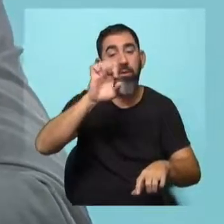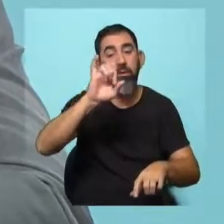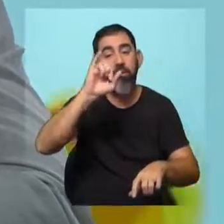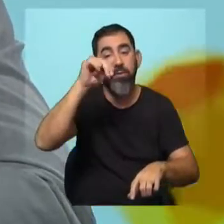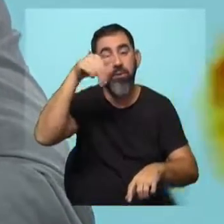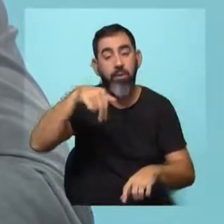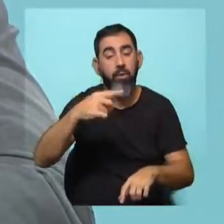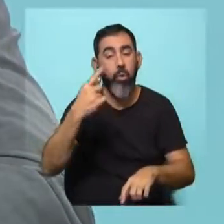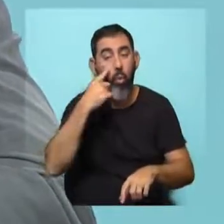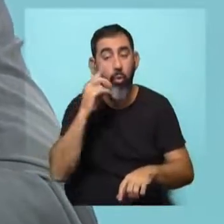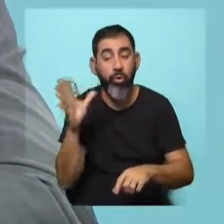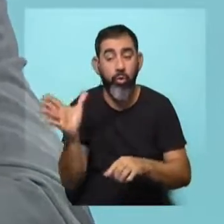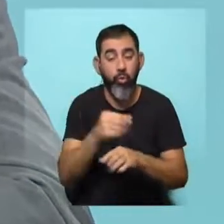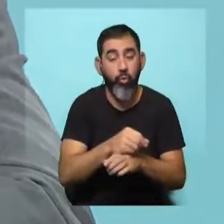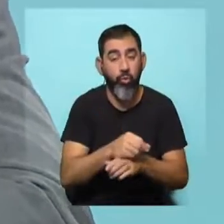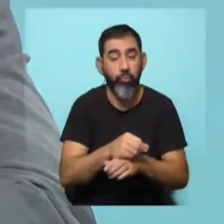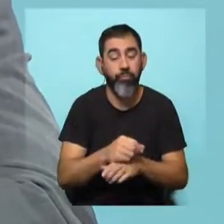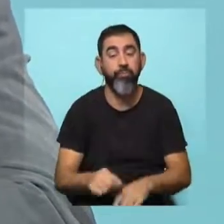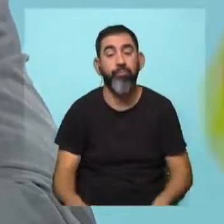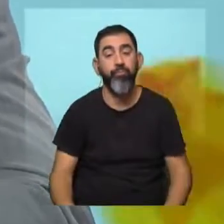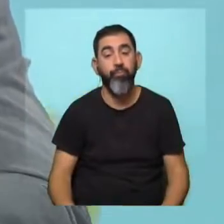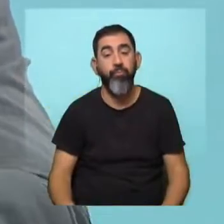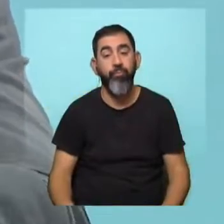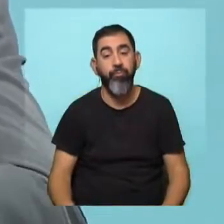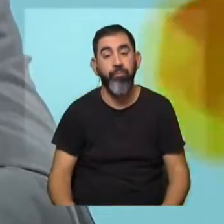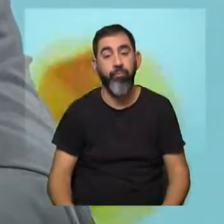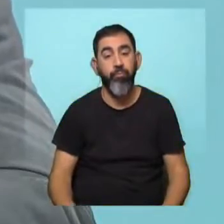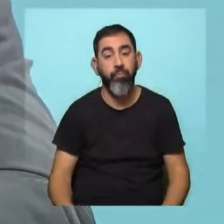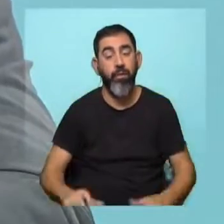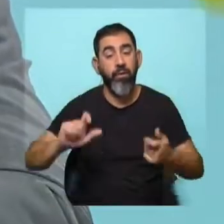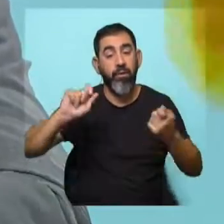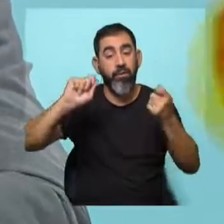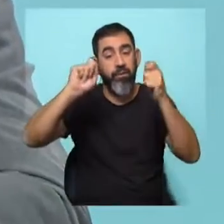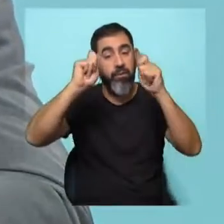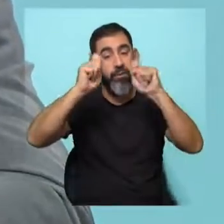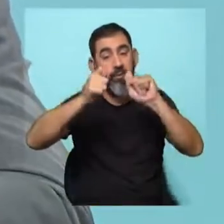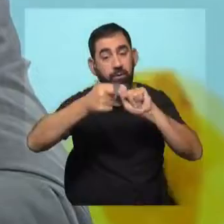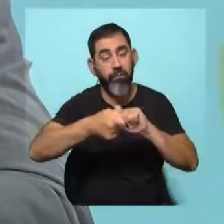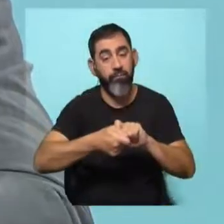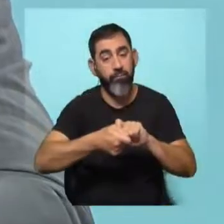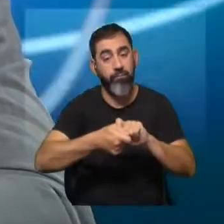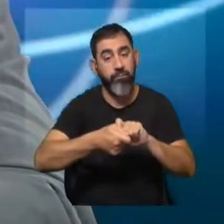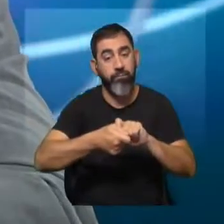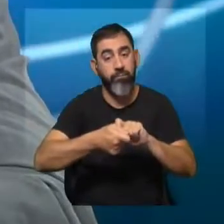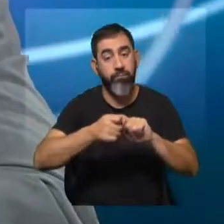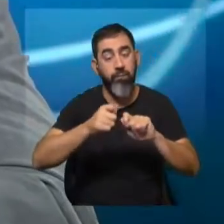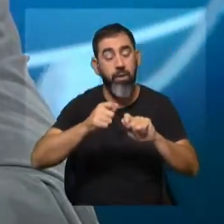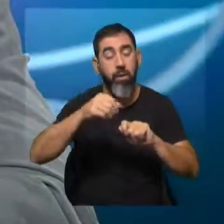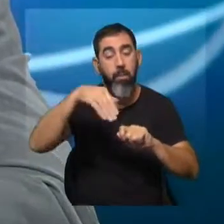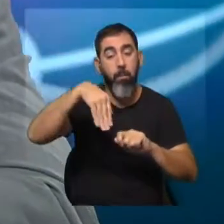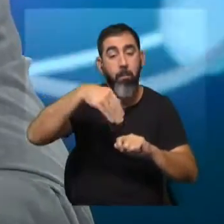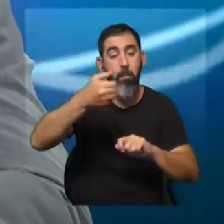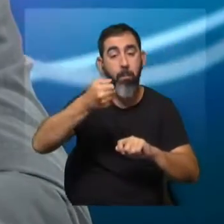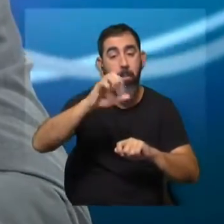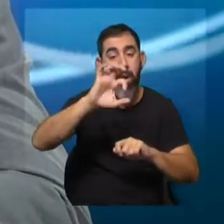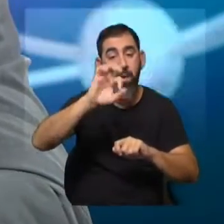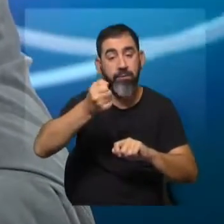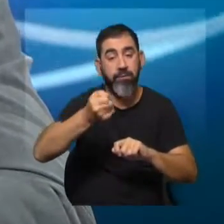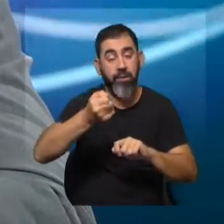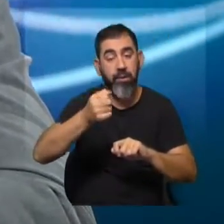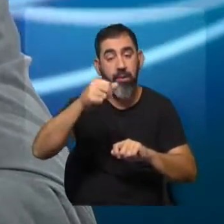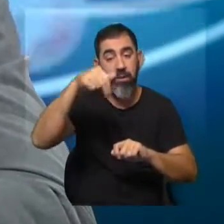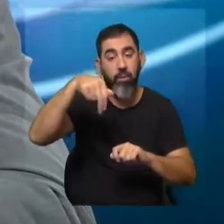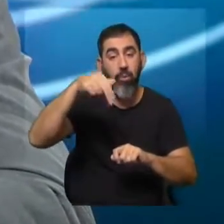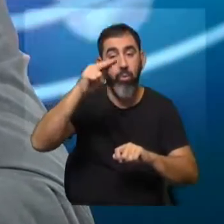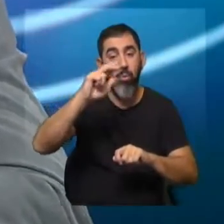puede conocer todo el mundo. Y es la transformación de una cierta cantidad de la masa nuclear, del